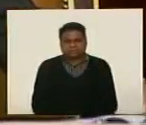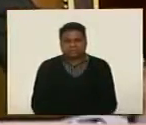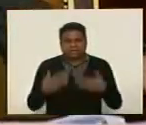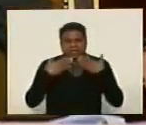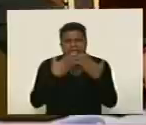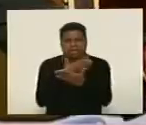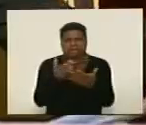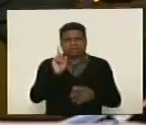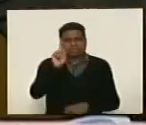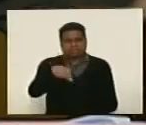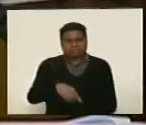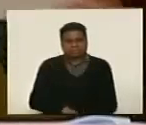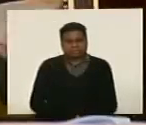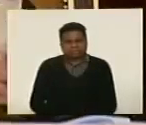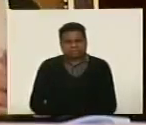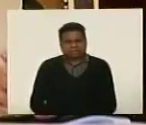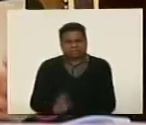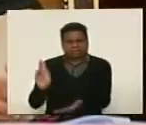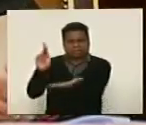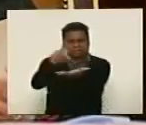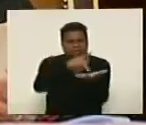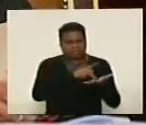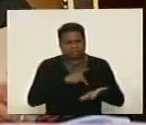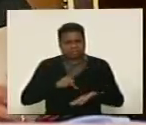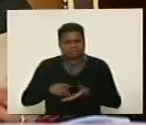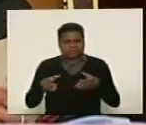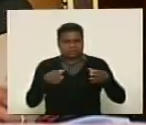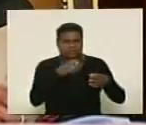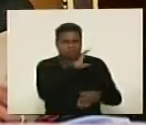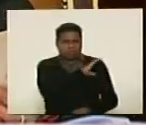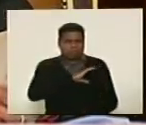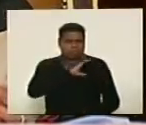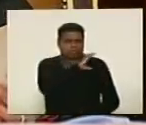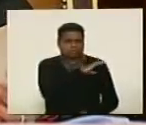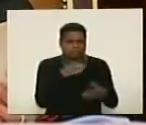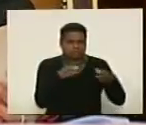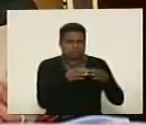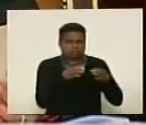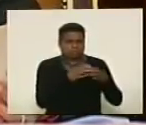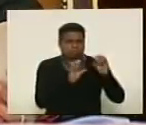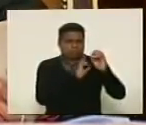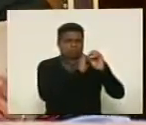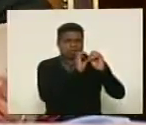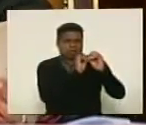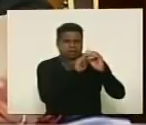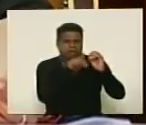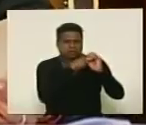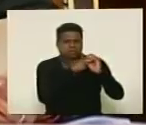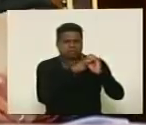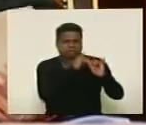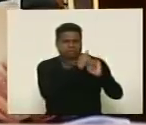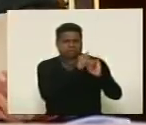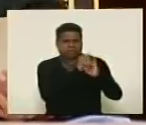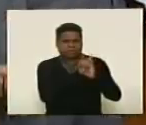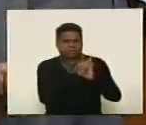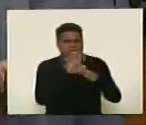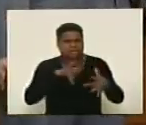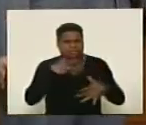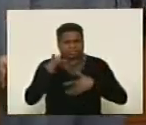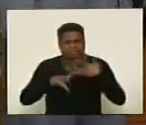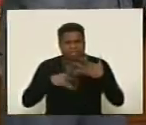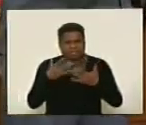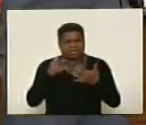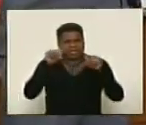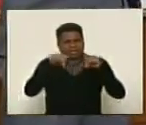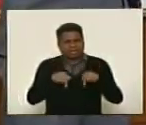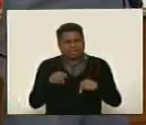Agradecemos también la presencia de los integrantes de la Superintendencia de la Criptomoneda y Actividades Conexas en Venezuela por su